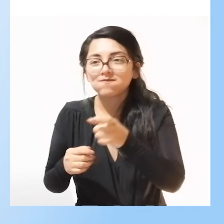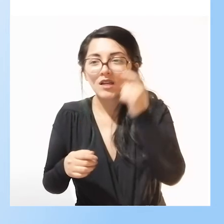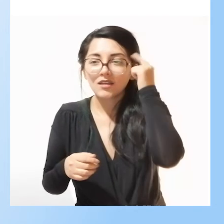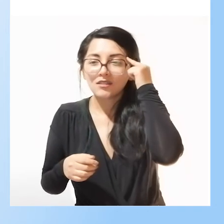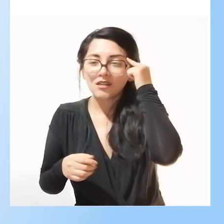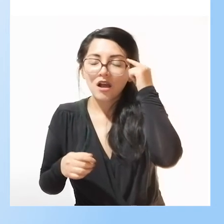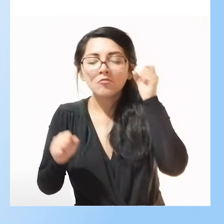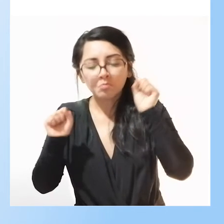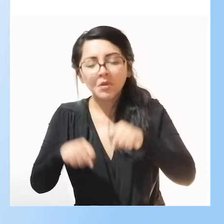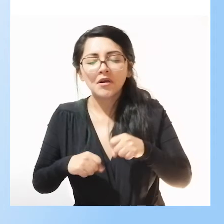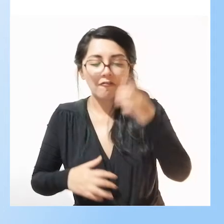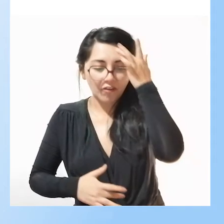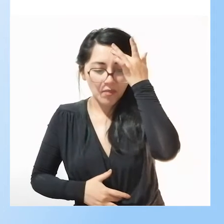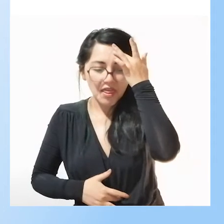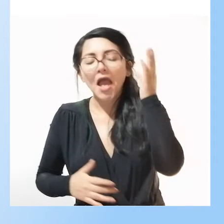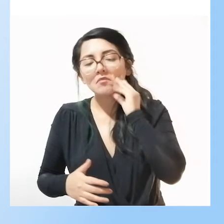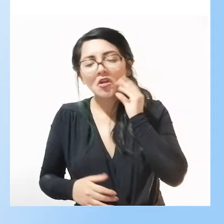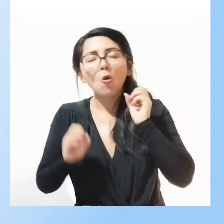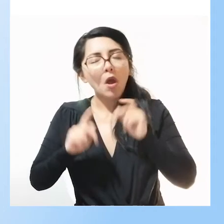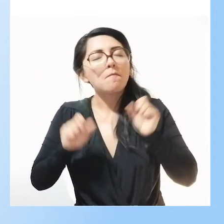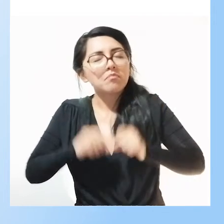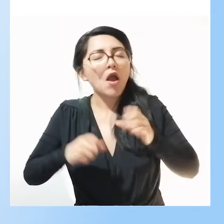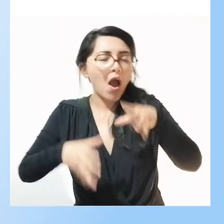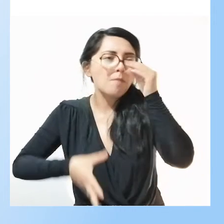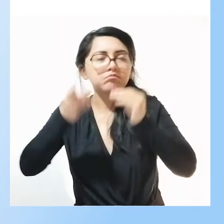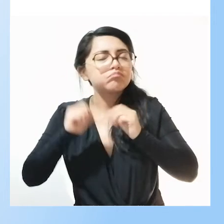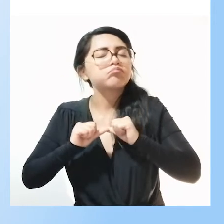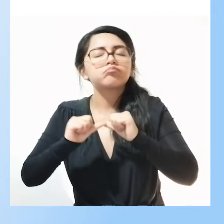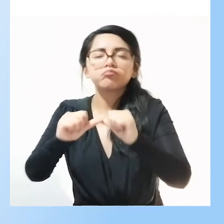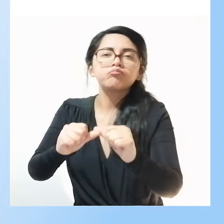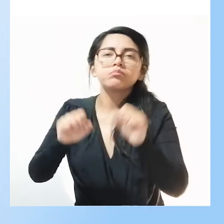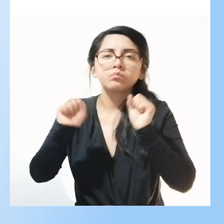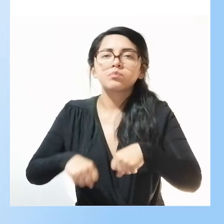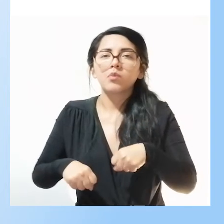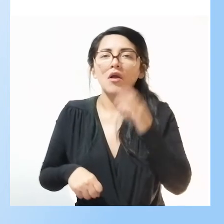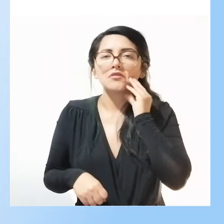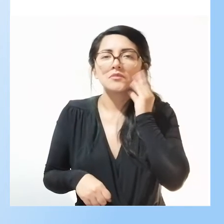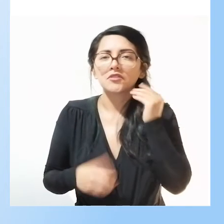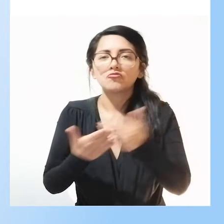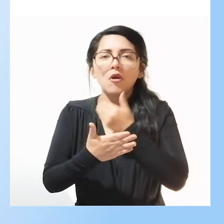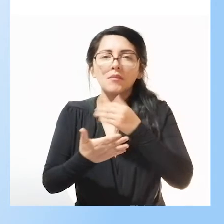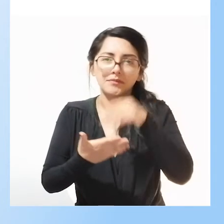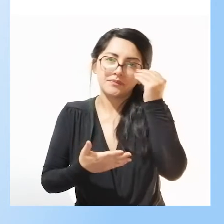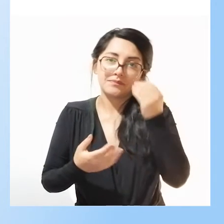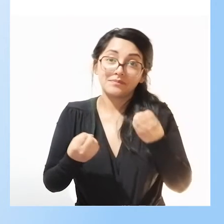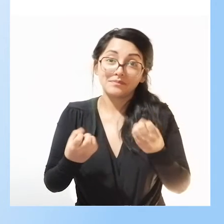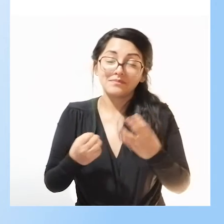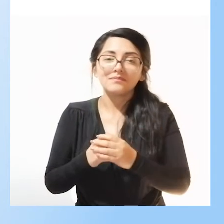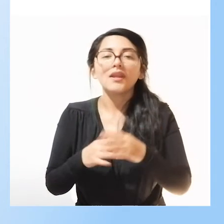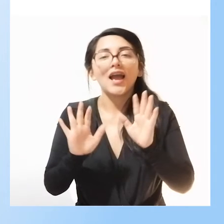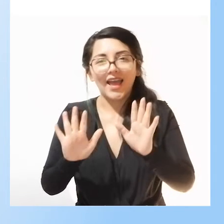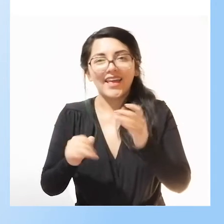de la enfermedad, con lo cual mejora el afrontamiento de la misma. Y ya aquí sé que